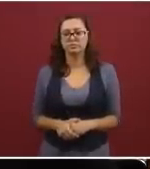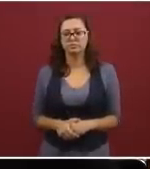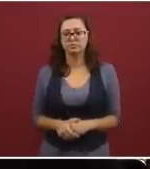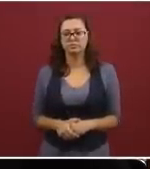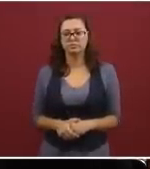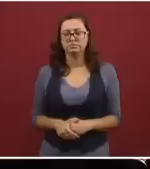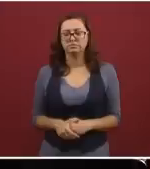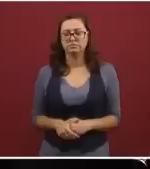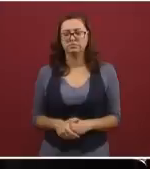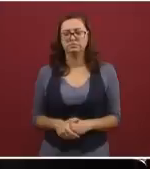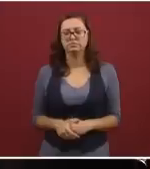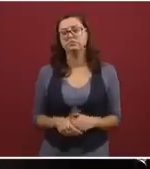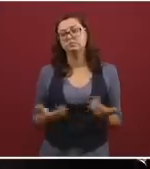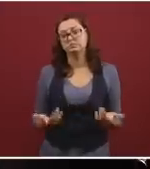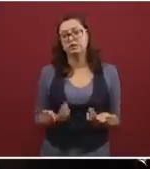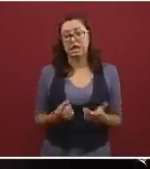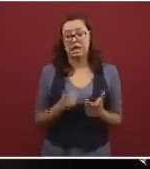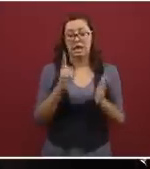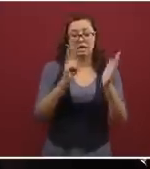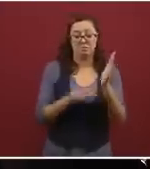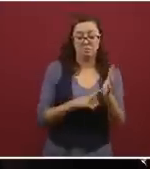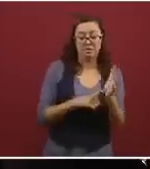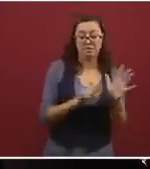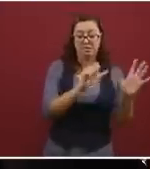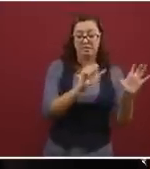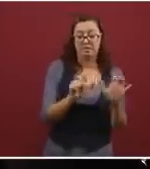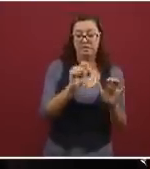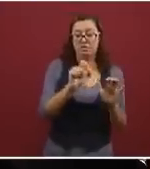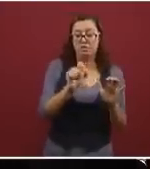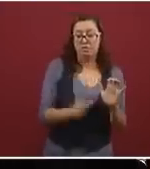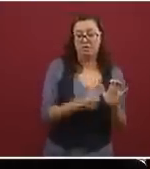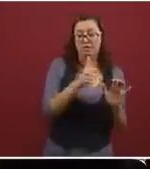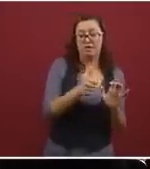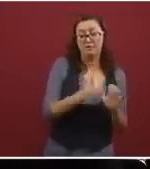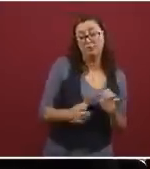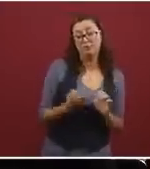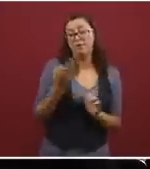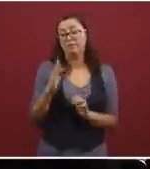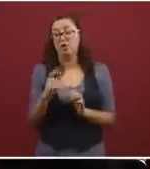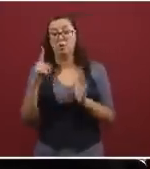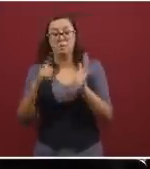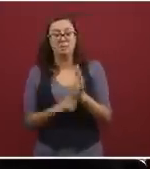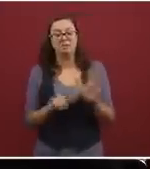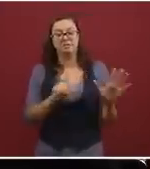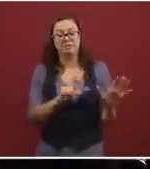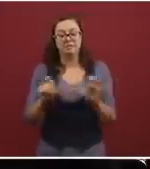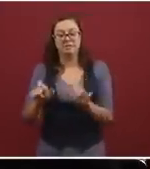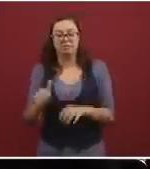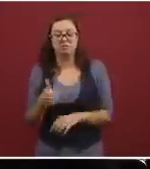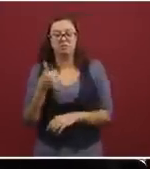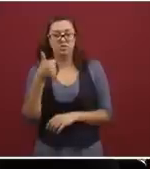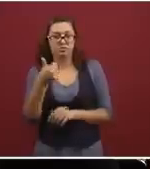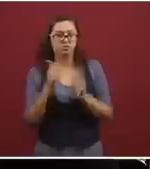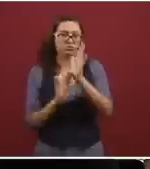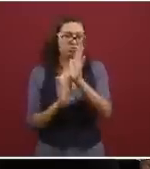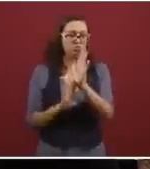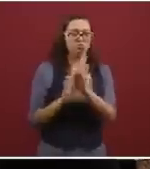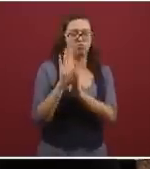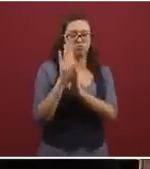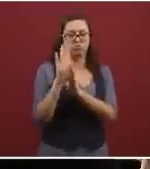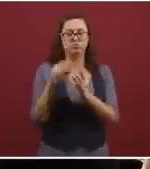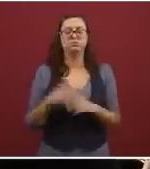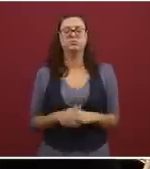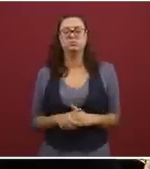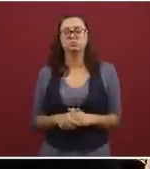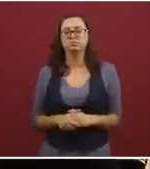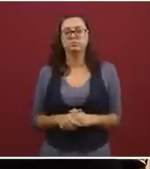ve. 1.626 subió en febrero a 1.706. Aquí cabe señalar